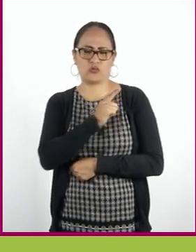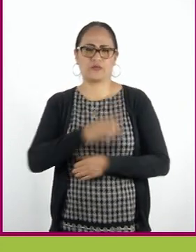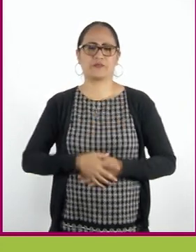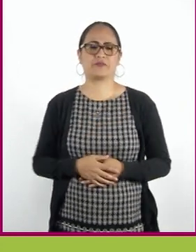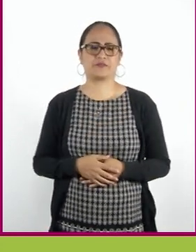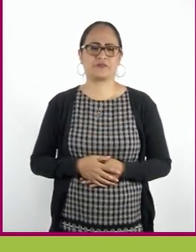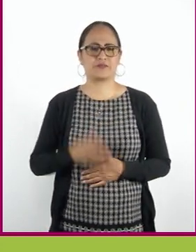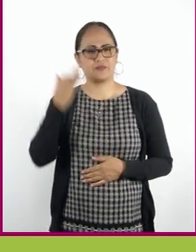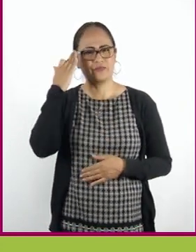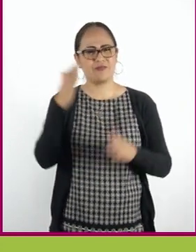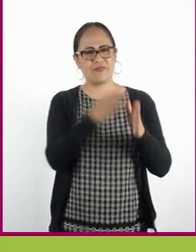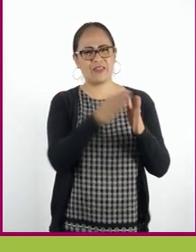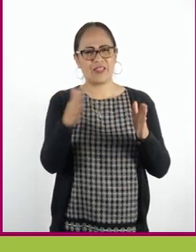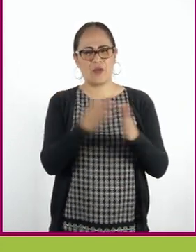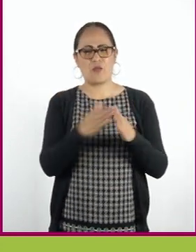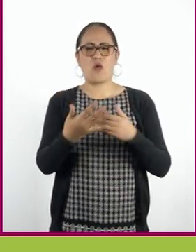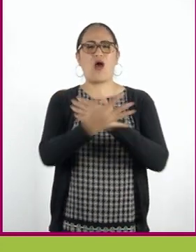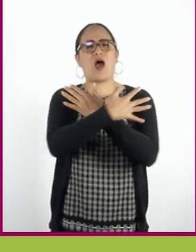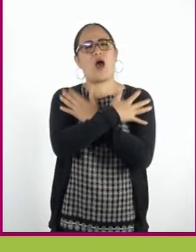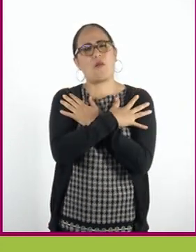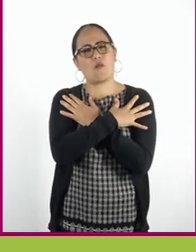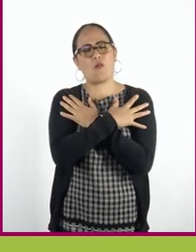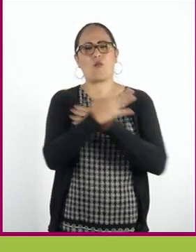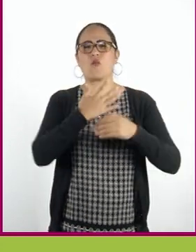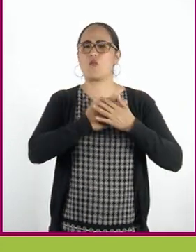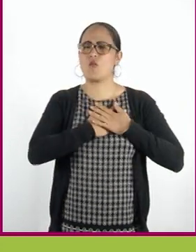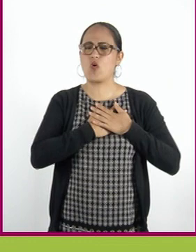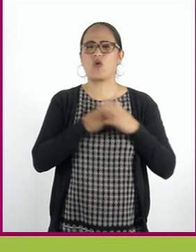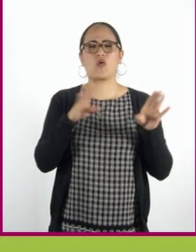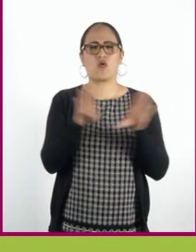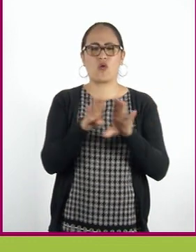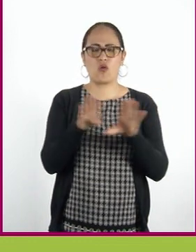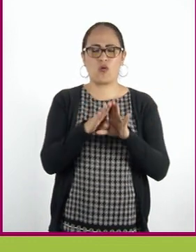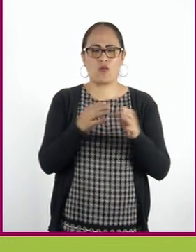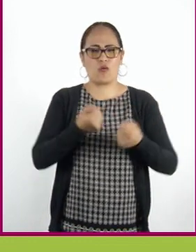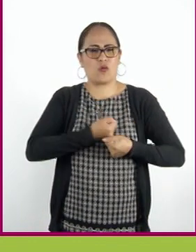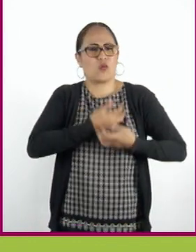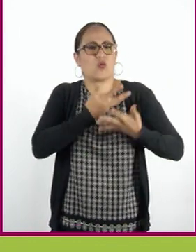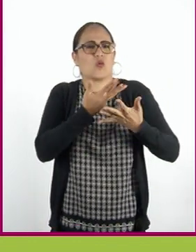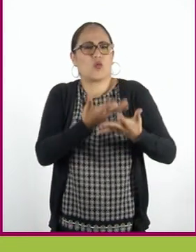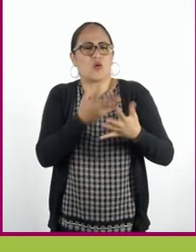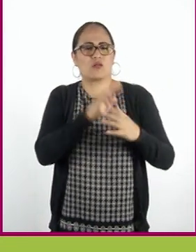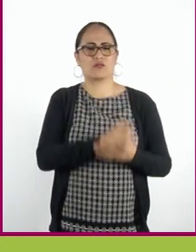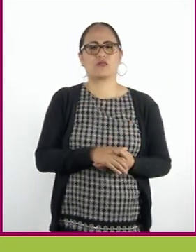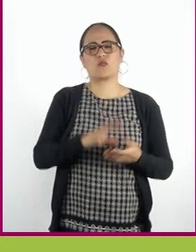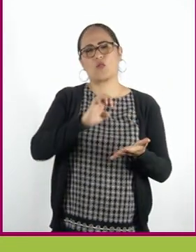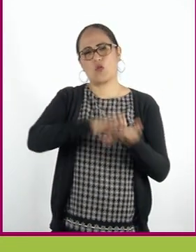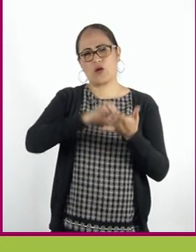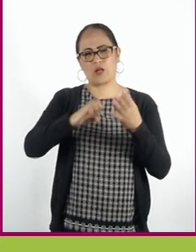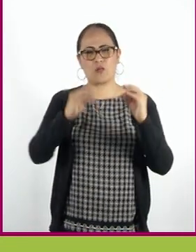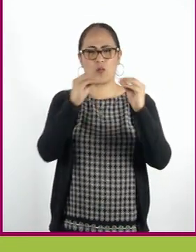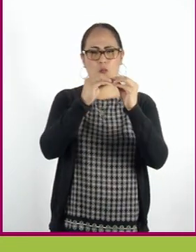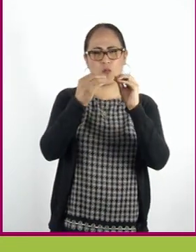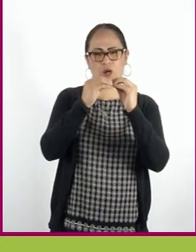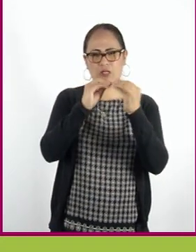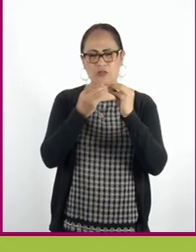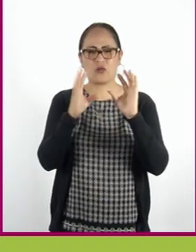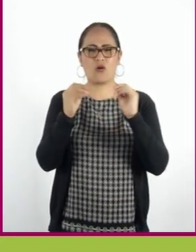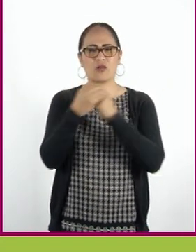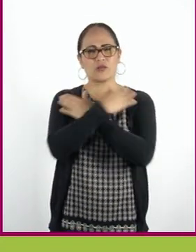las expresiones de amor pueden ser muy variables e intensas, como besos o